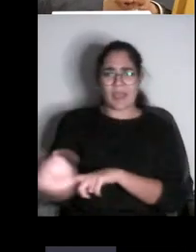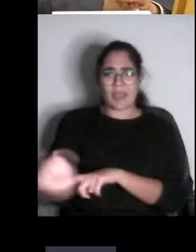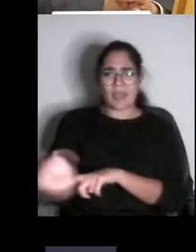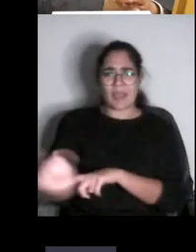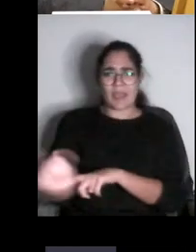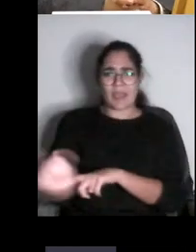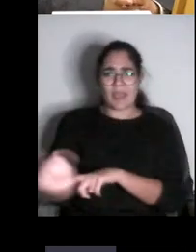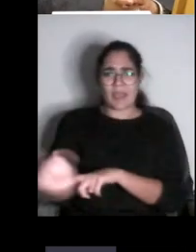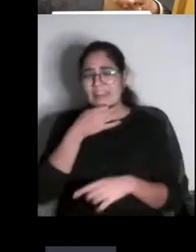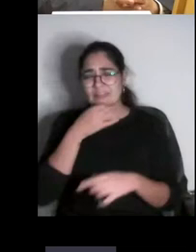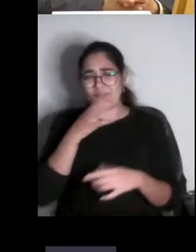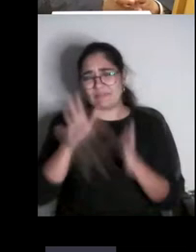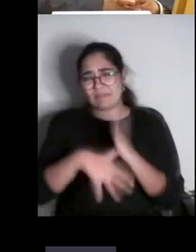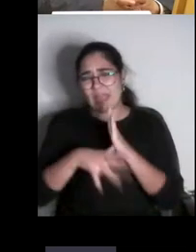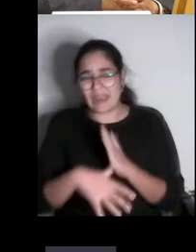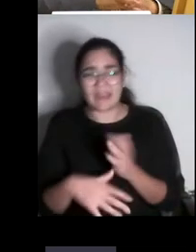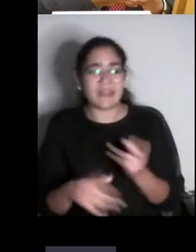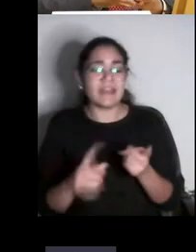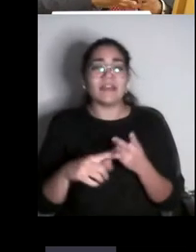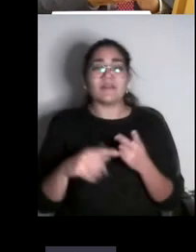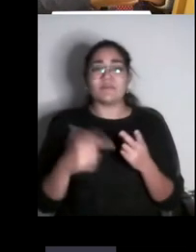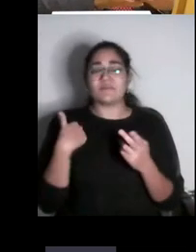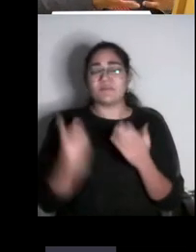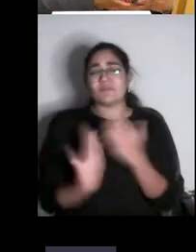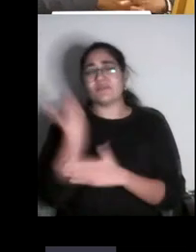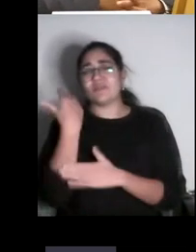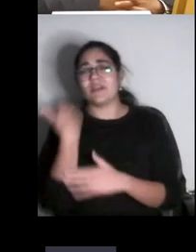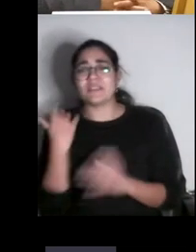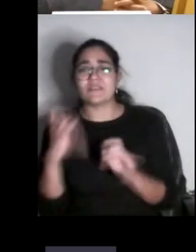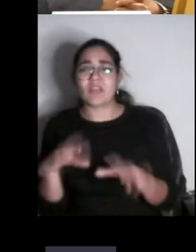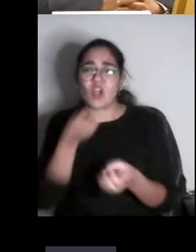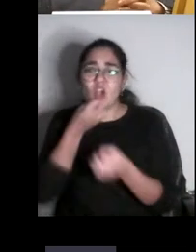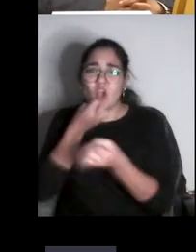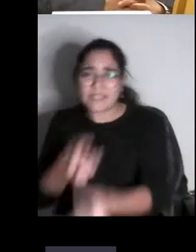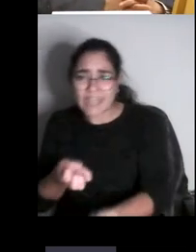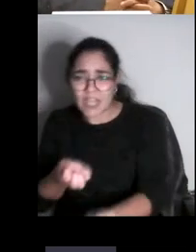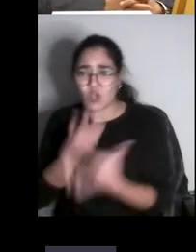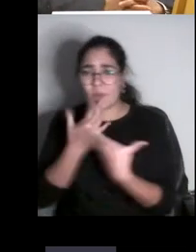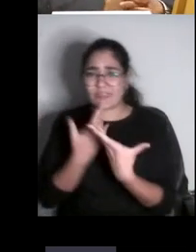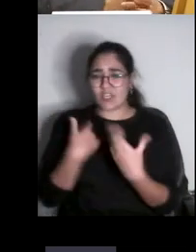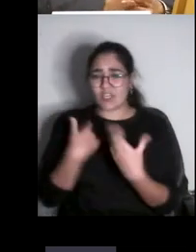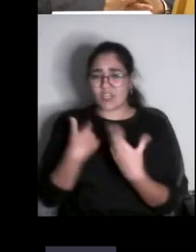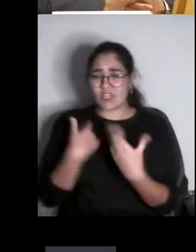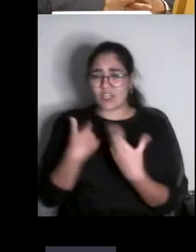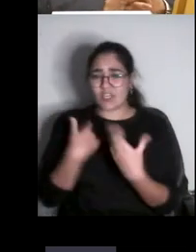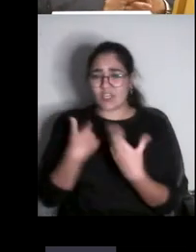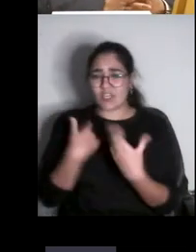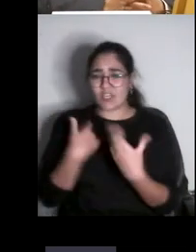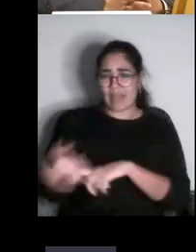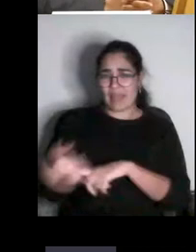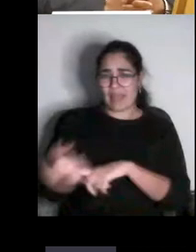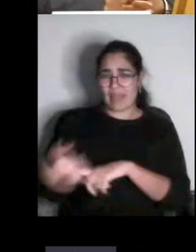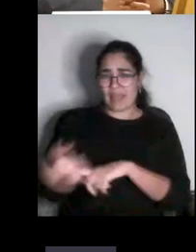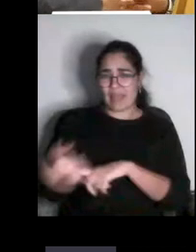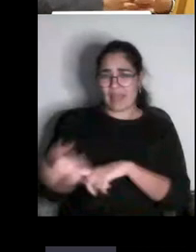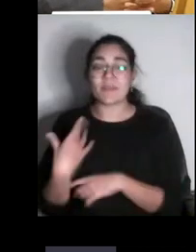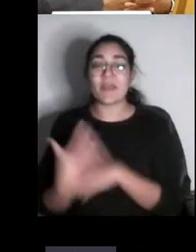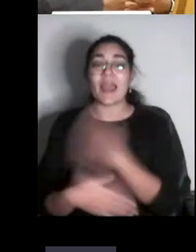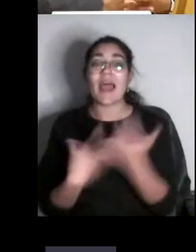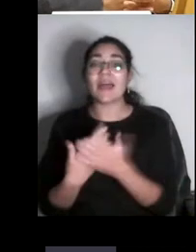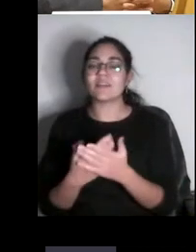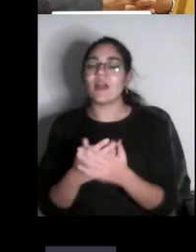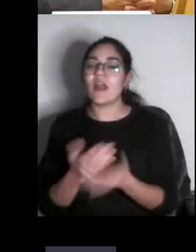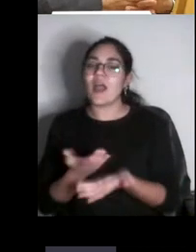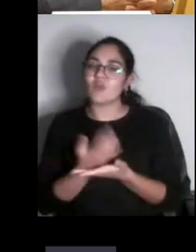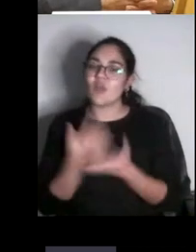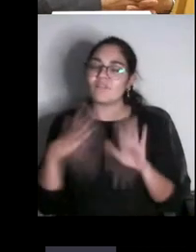tarde con alumnos, intercambiando comentarios, intercambiando prácticas. De hecho, en algunos casos hasta nos ha permitido acercarnos más a